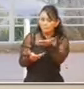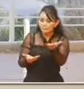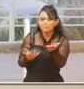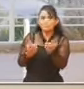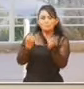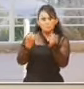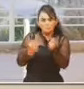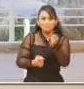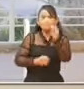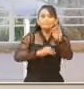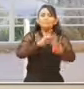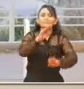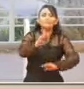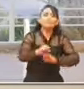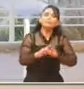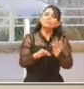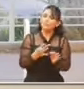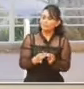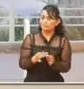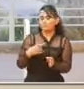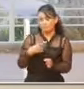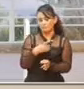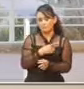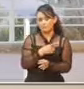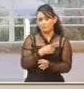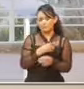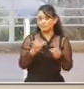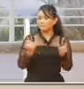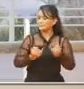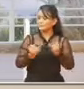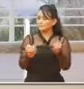y el trato digno que se merecen. Quiero también